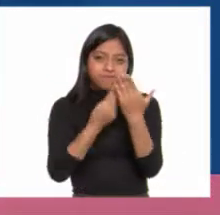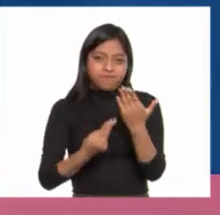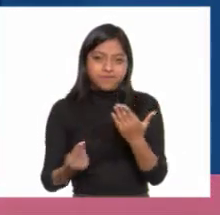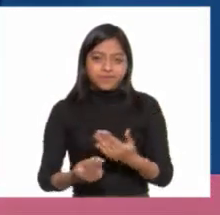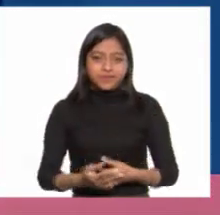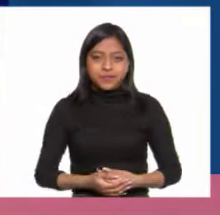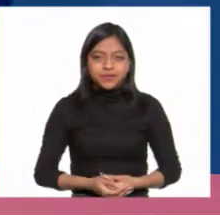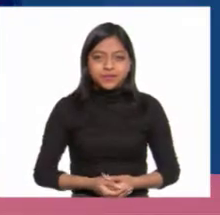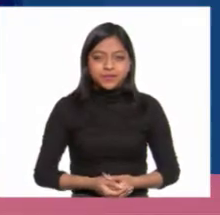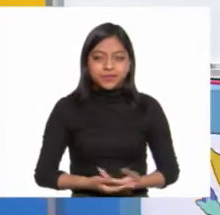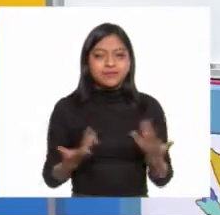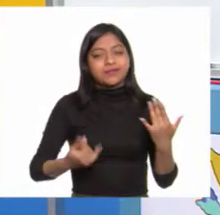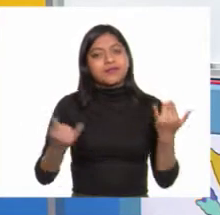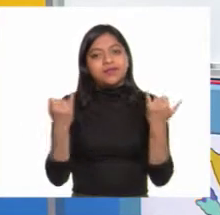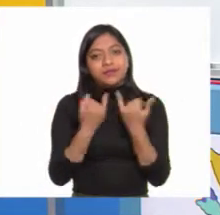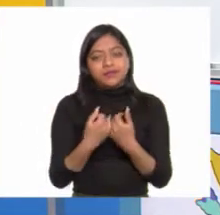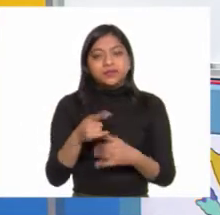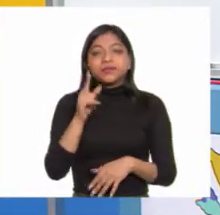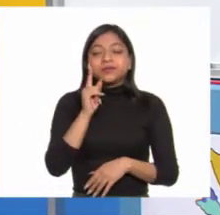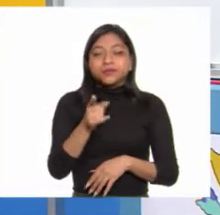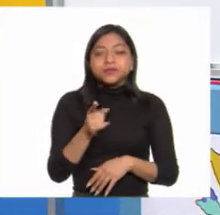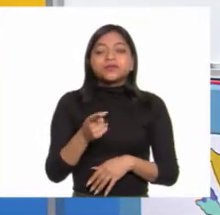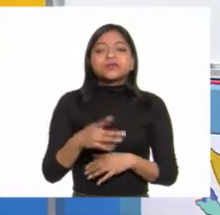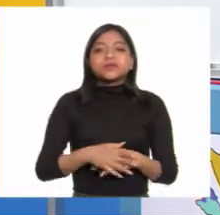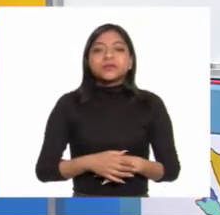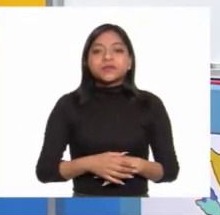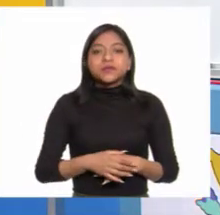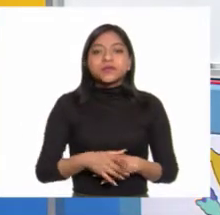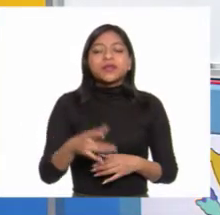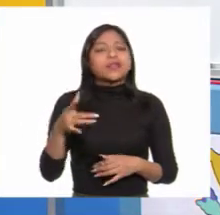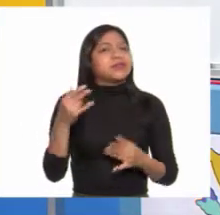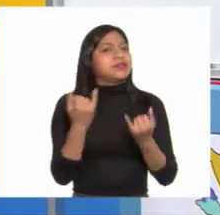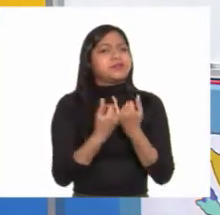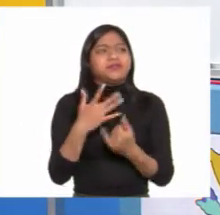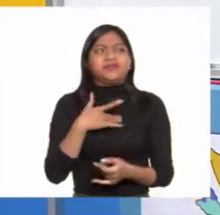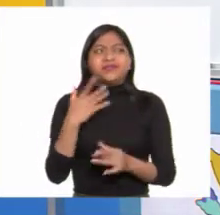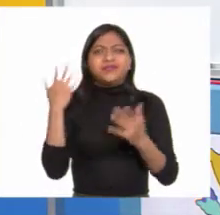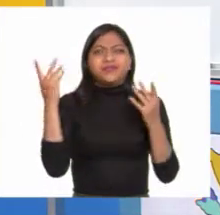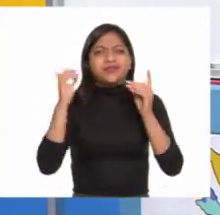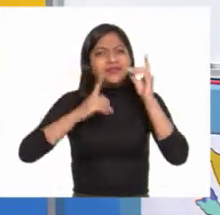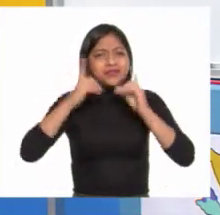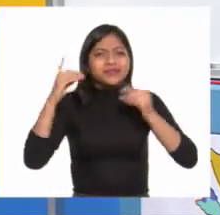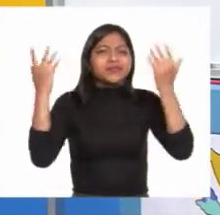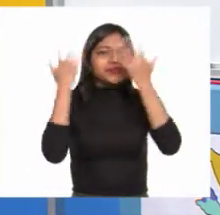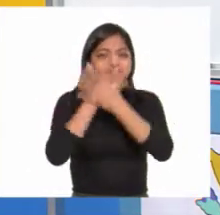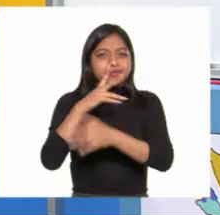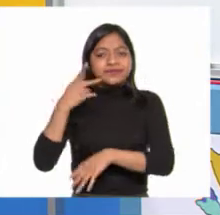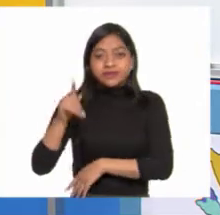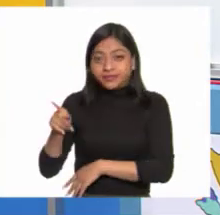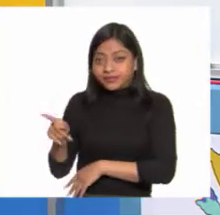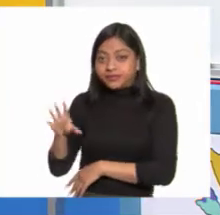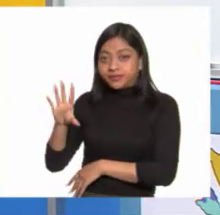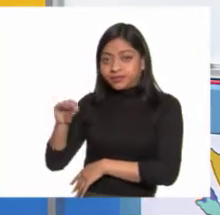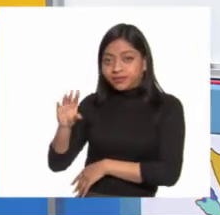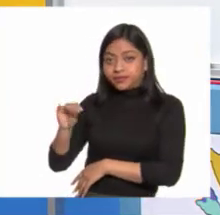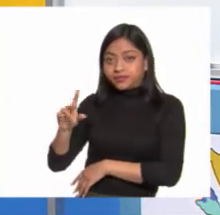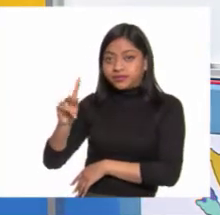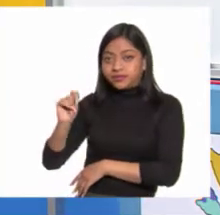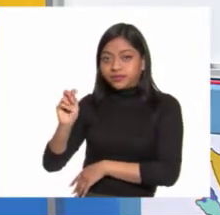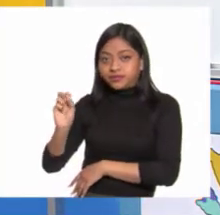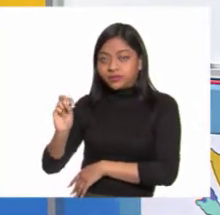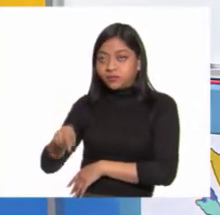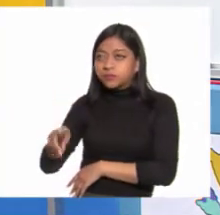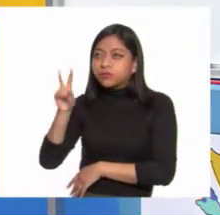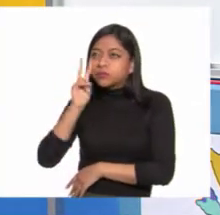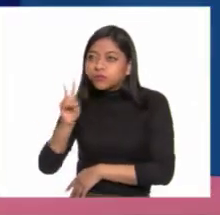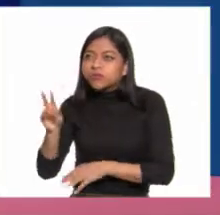viendo. Además, creo que la intención era confundirte un poco. Pero Ton tiene razón. Describimos lo que estábamos